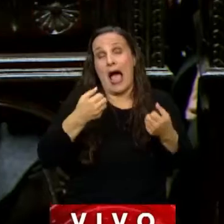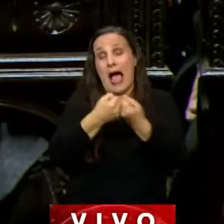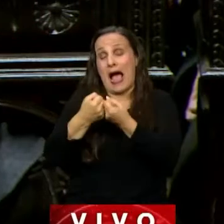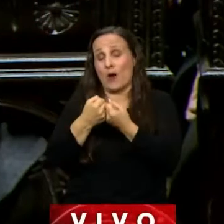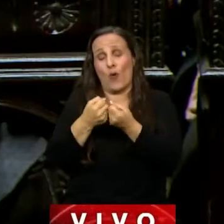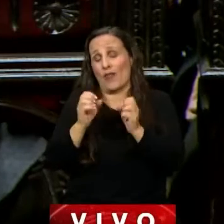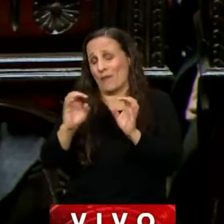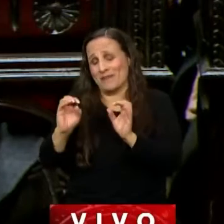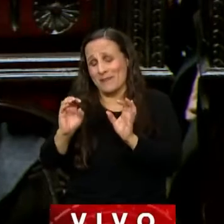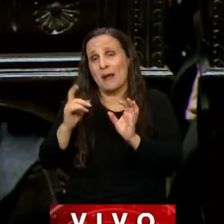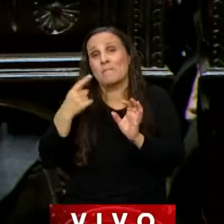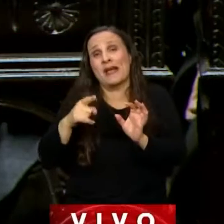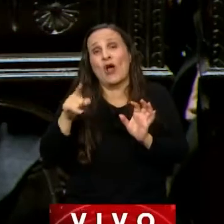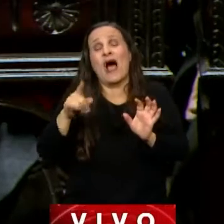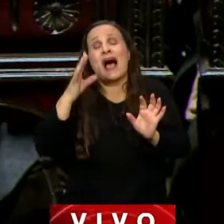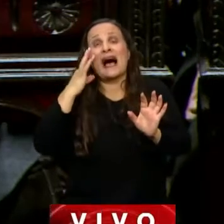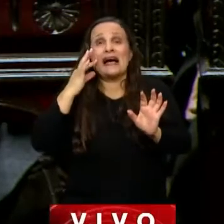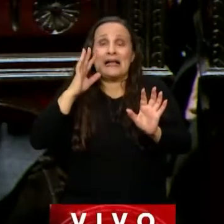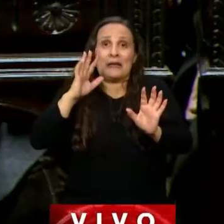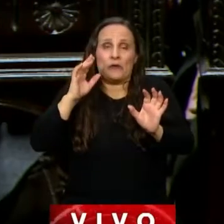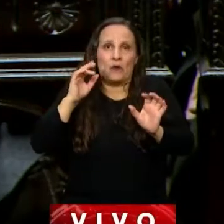acuerdos posibles.